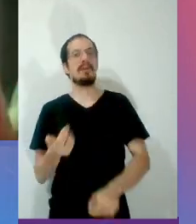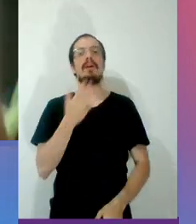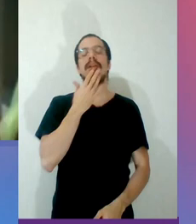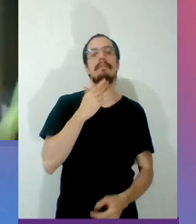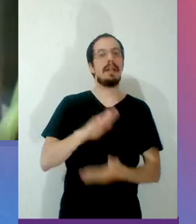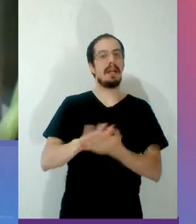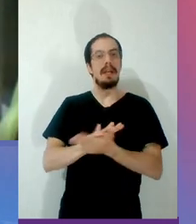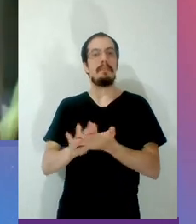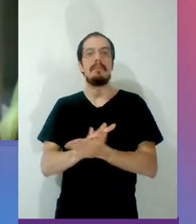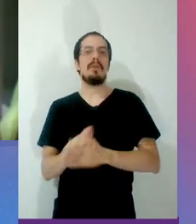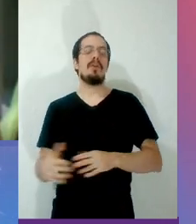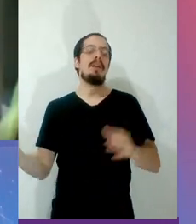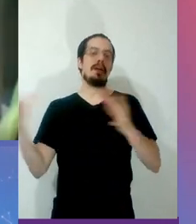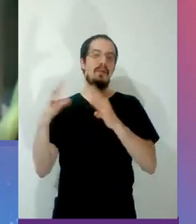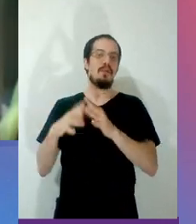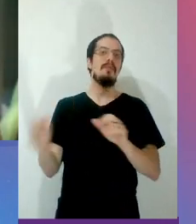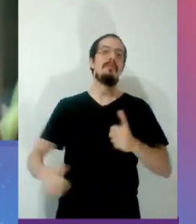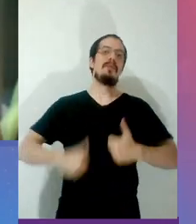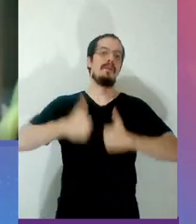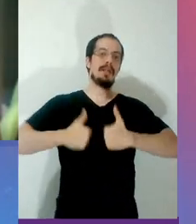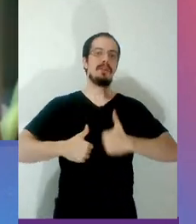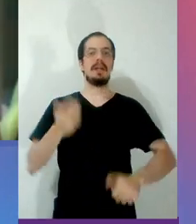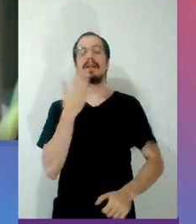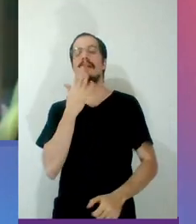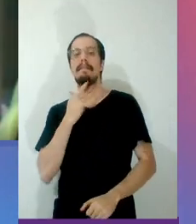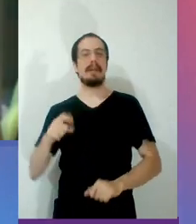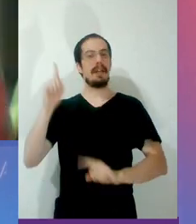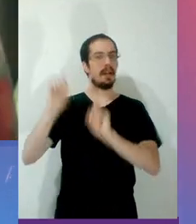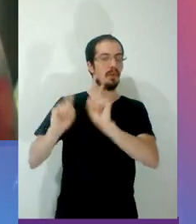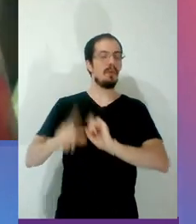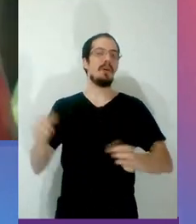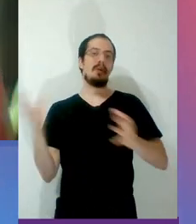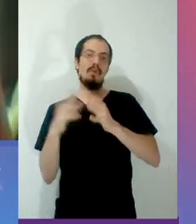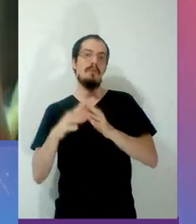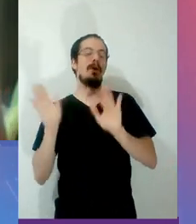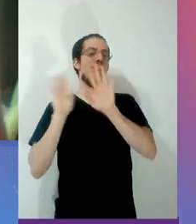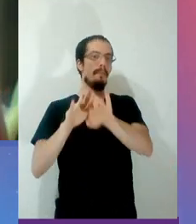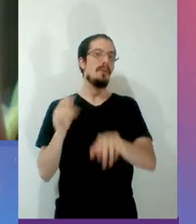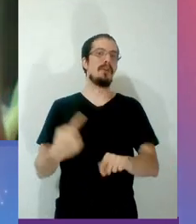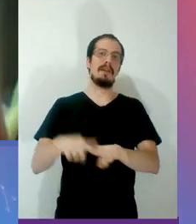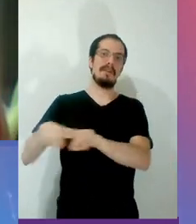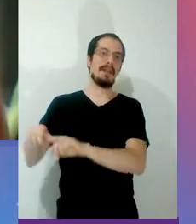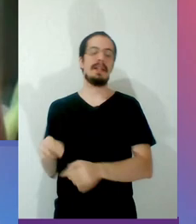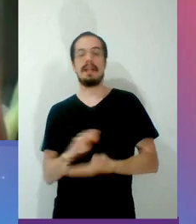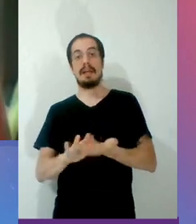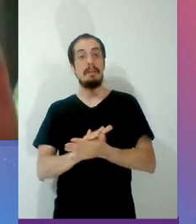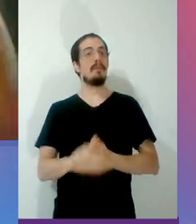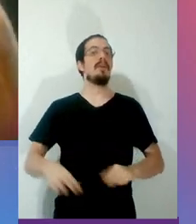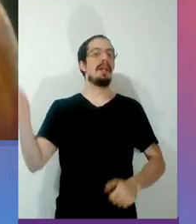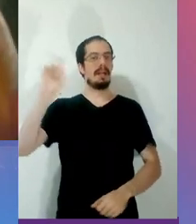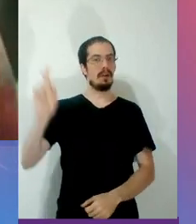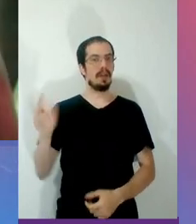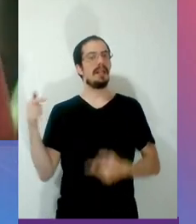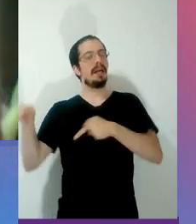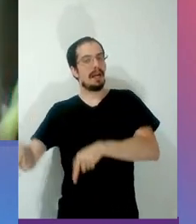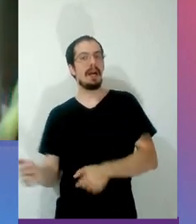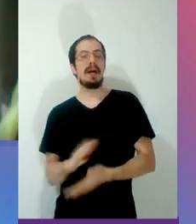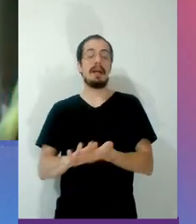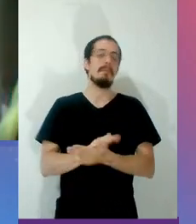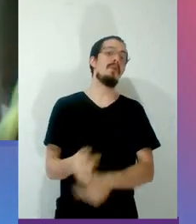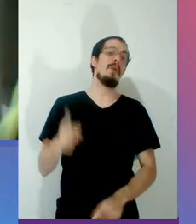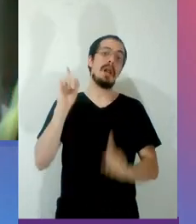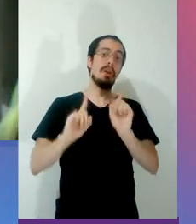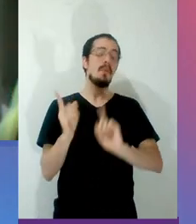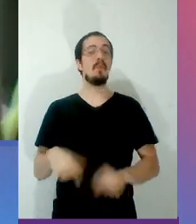y grupos de apoyo desde la comunidad. También lo hablaba Verónica en ese sentido. Por ejemplo, algo tan sencillo que se